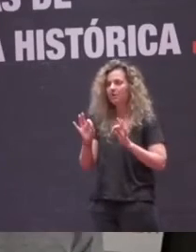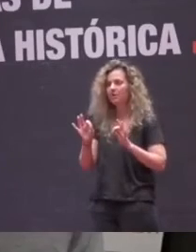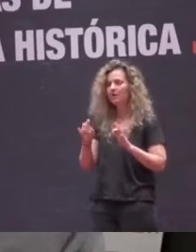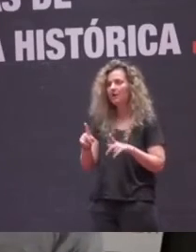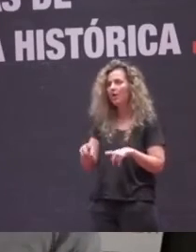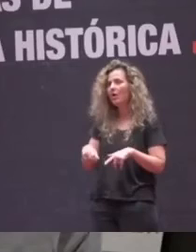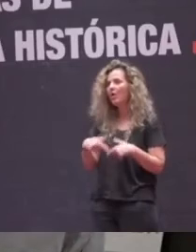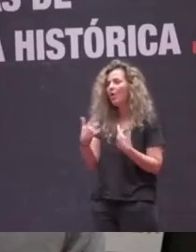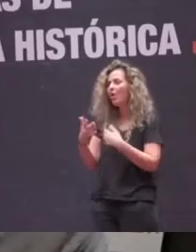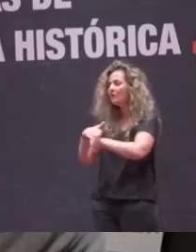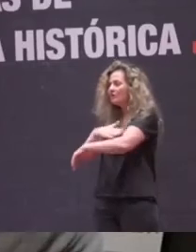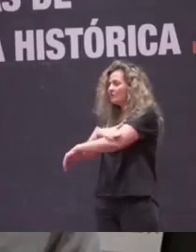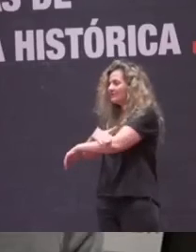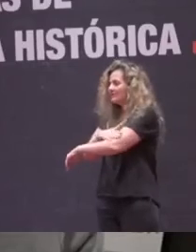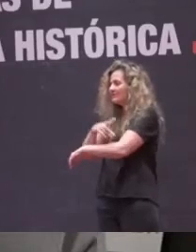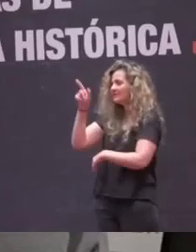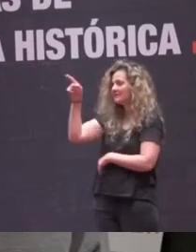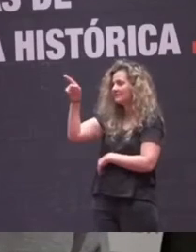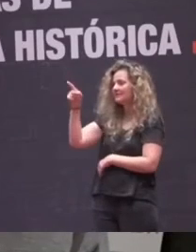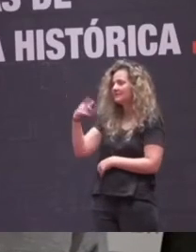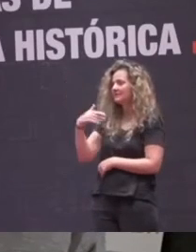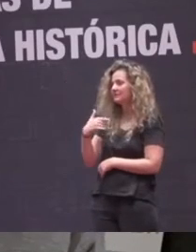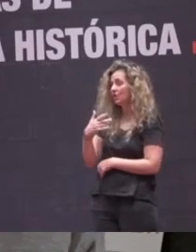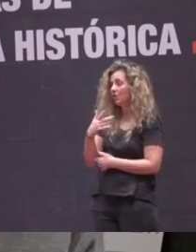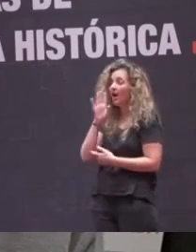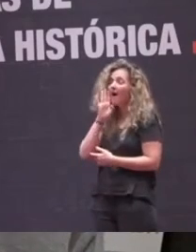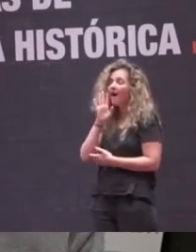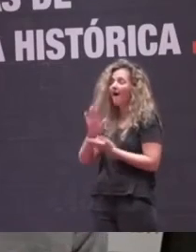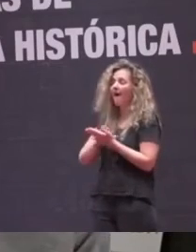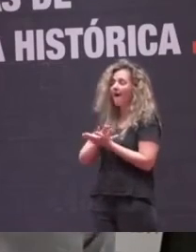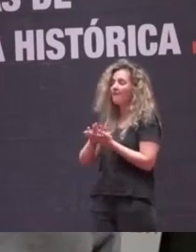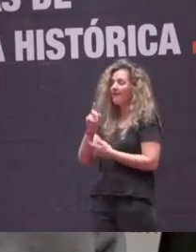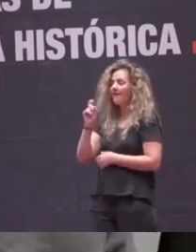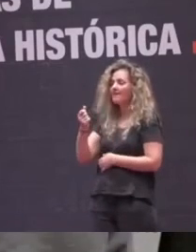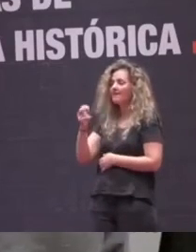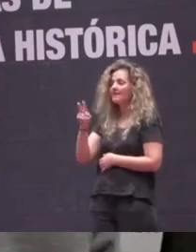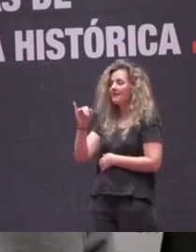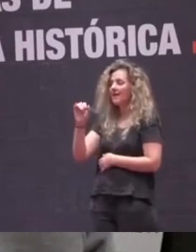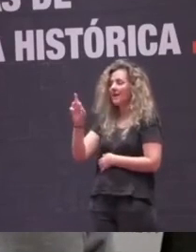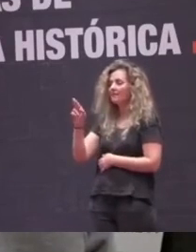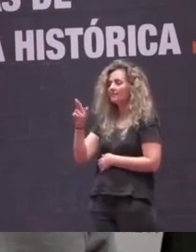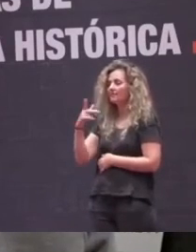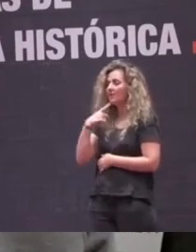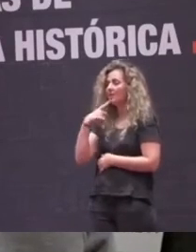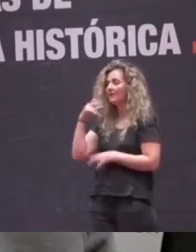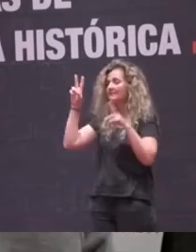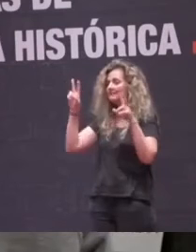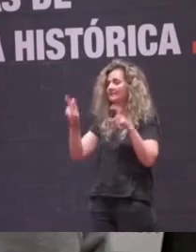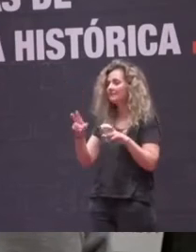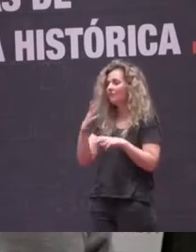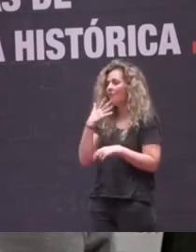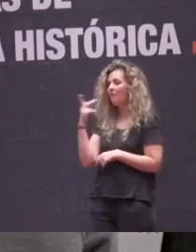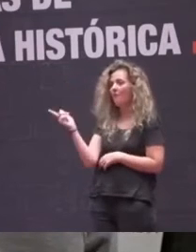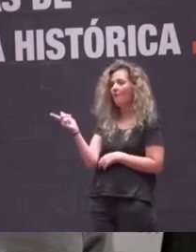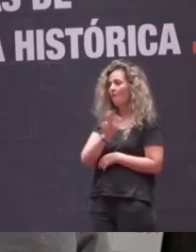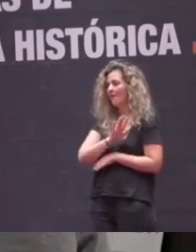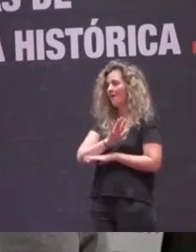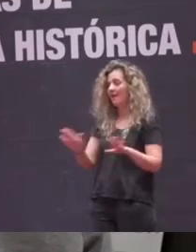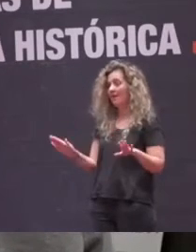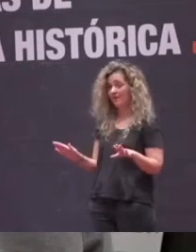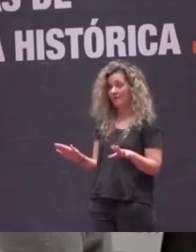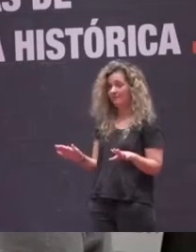claro, es decir, o Estado, como comentaba antes Xavier, bueno, non coñecía absolutamente nada, porque, mirás, non tiña coñecemento de nada,